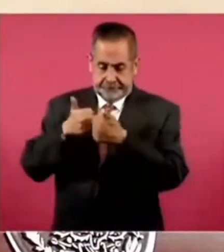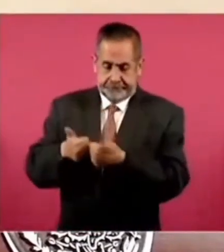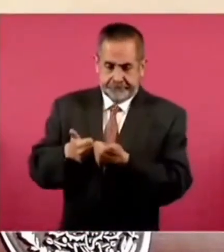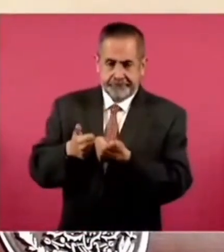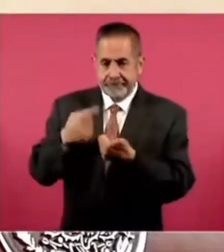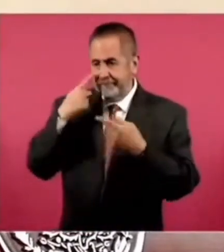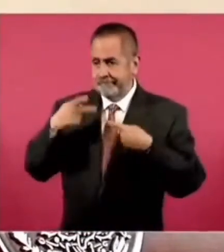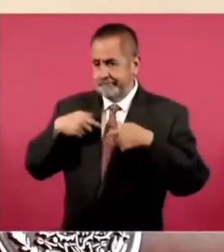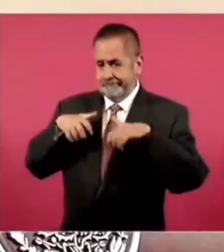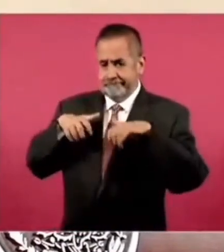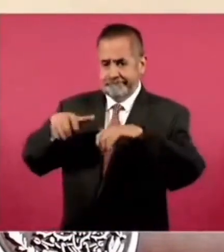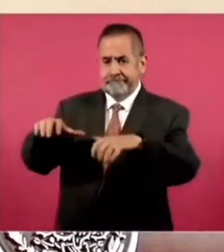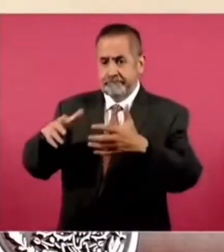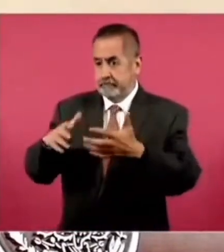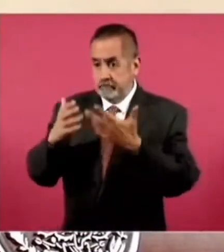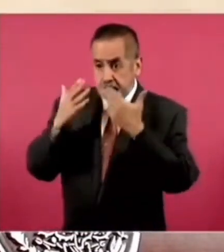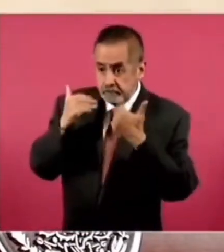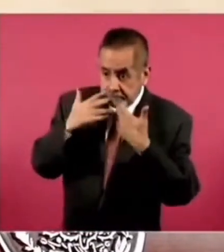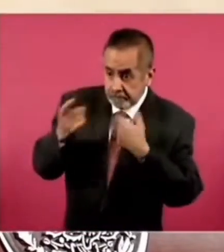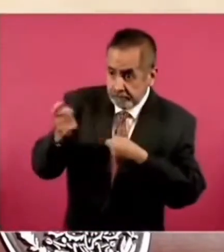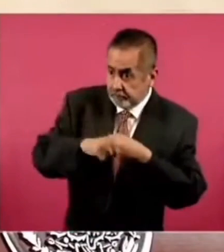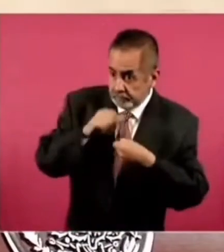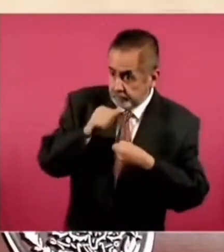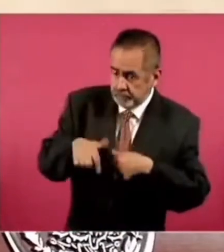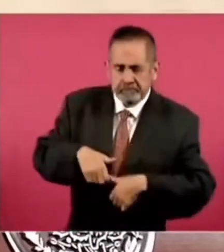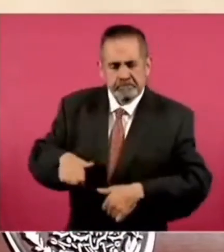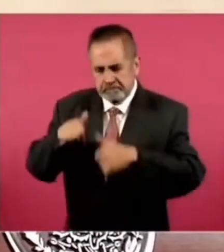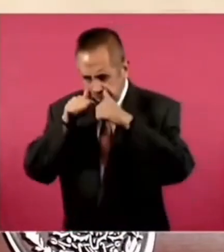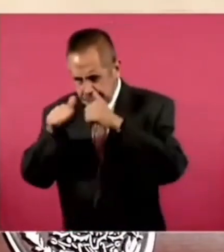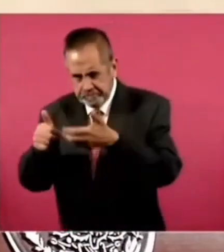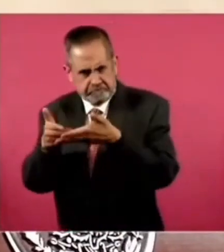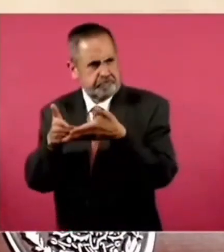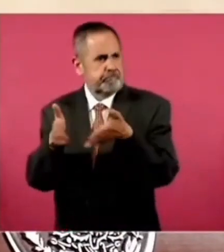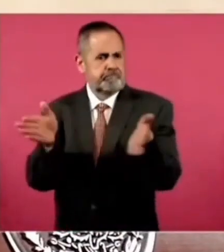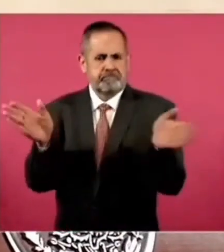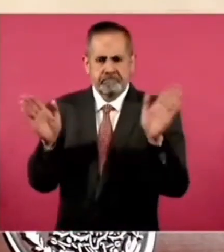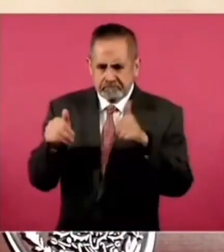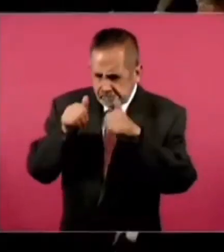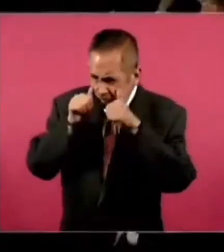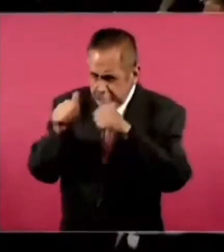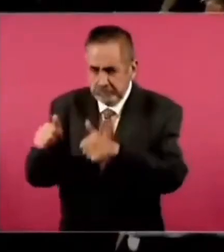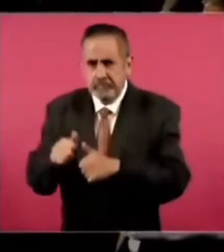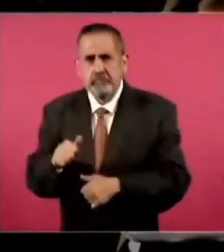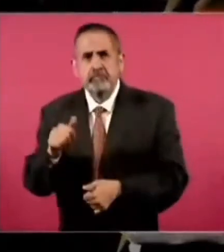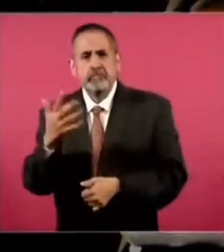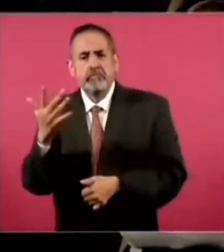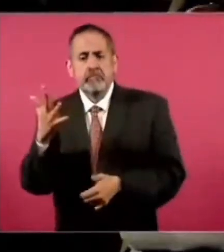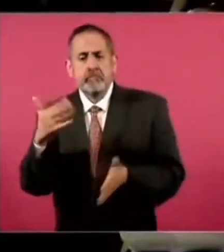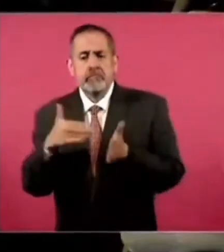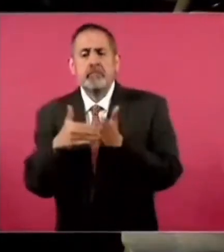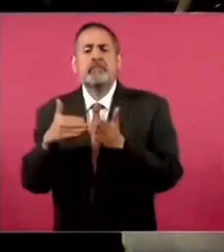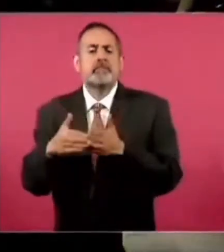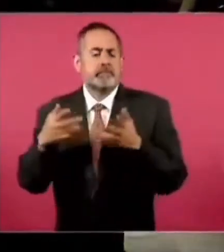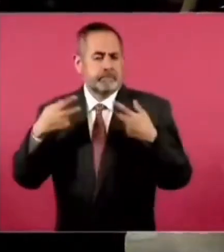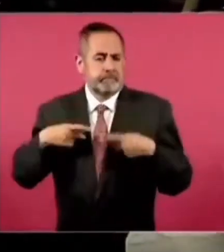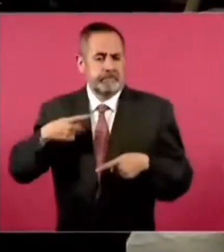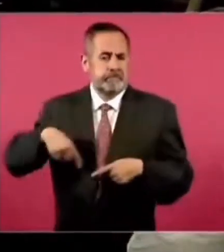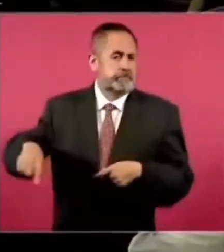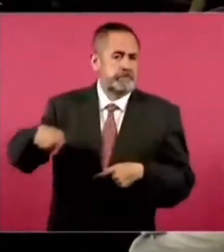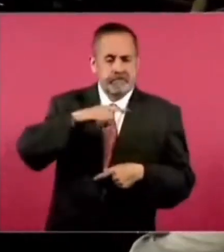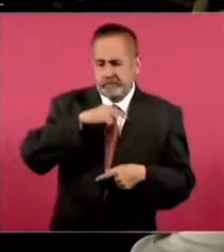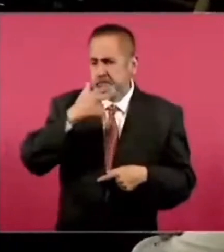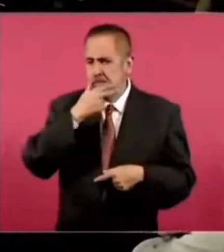población que no tiene seguridad social, población abierta, más de 50 millones